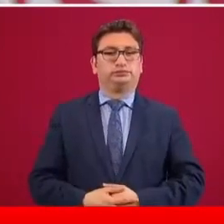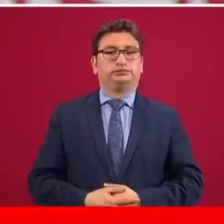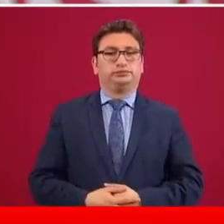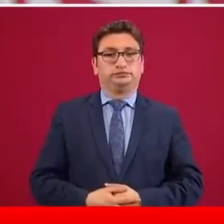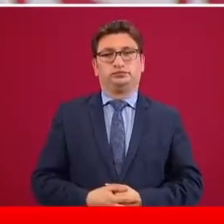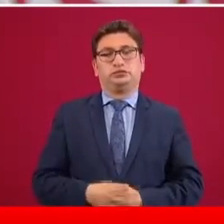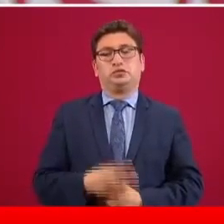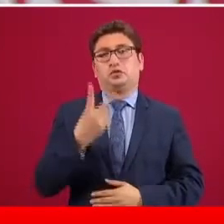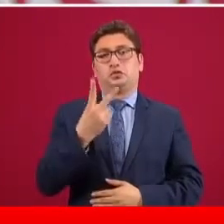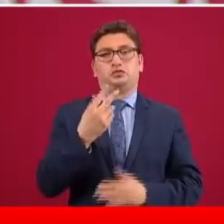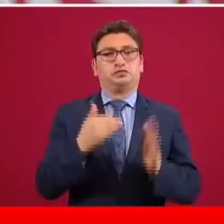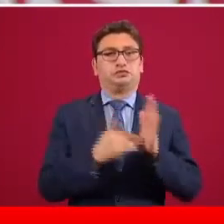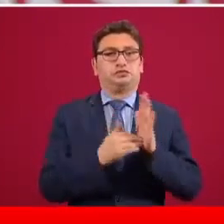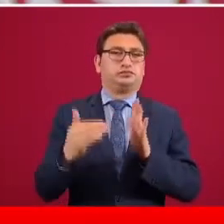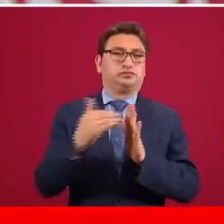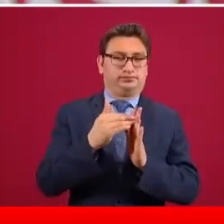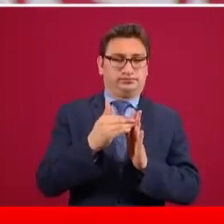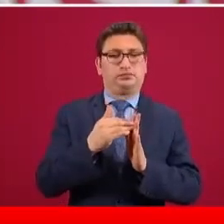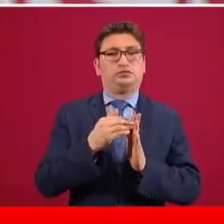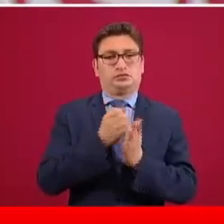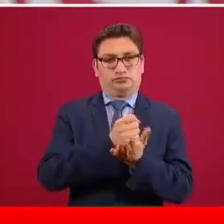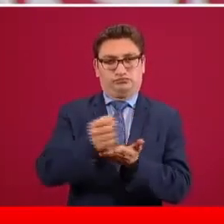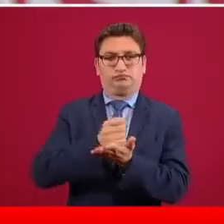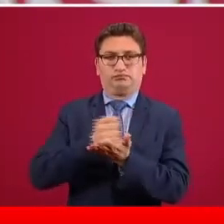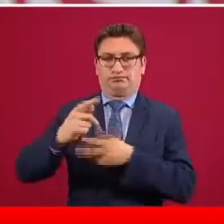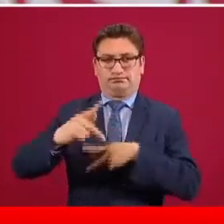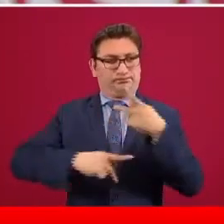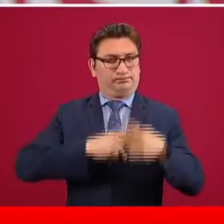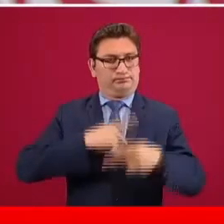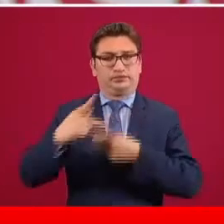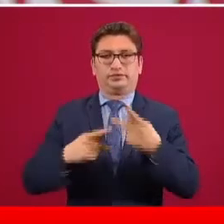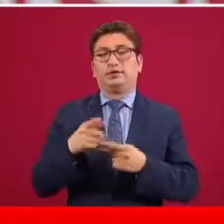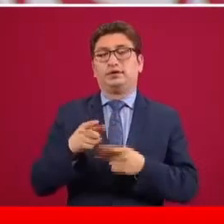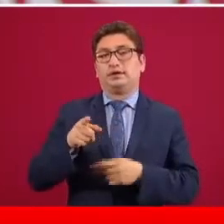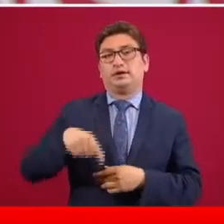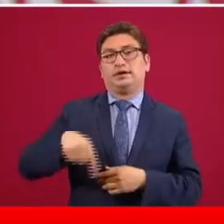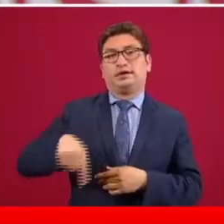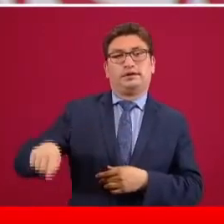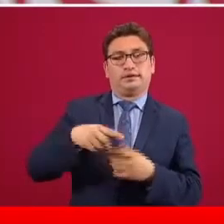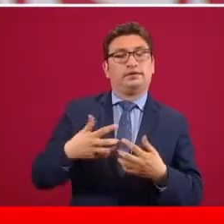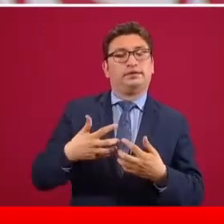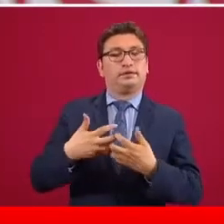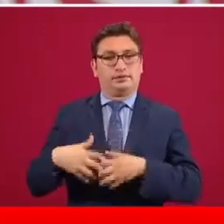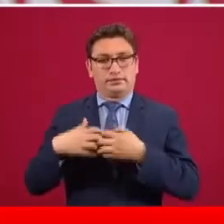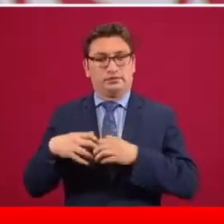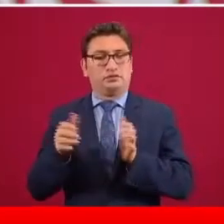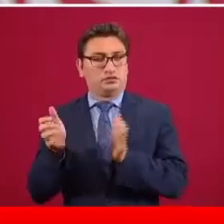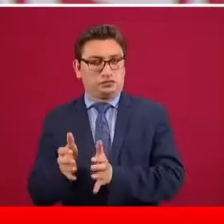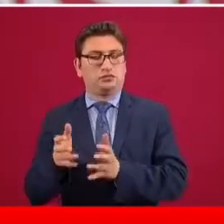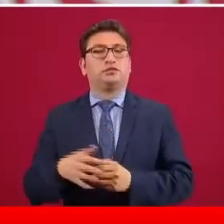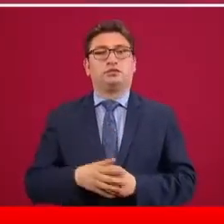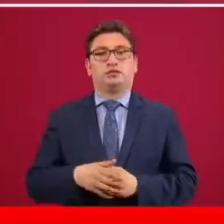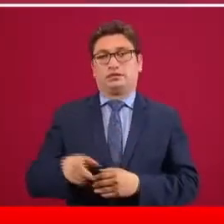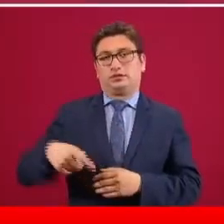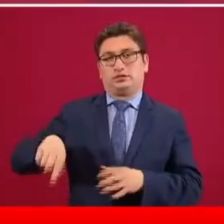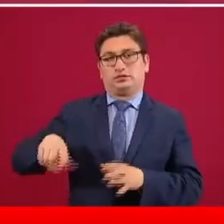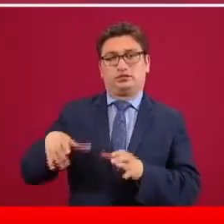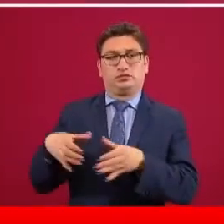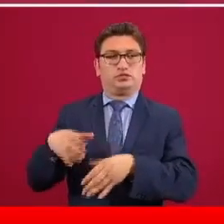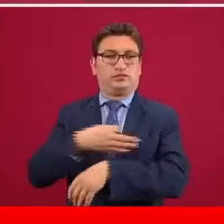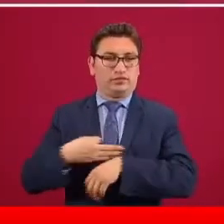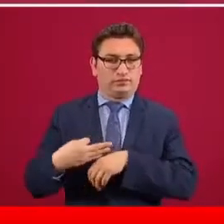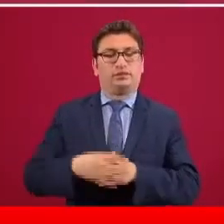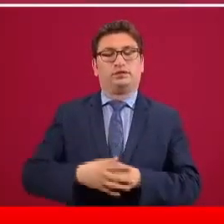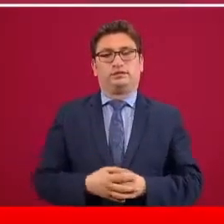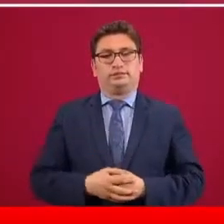2 millones de créditos las pequeñas empresas familiares del sector